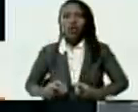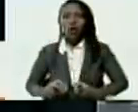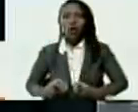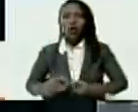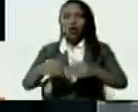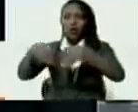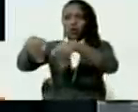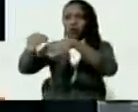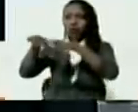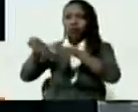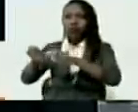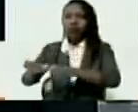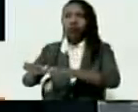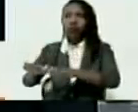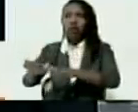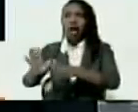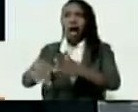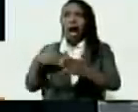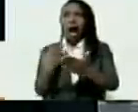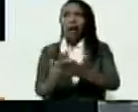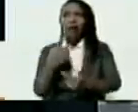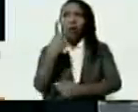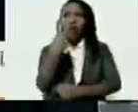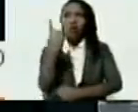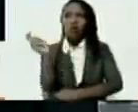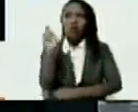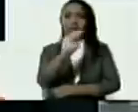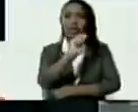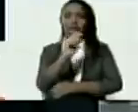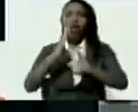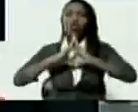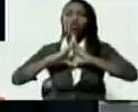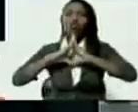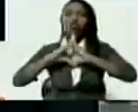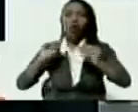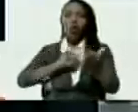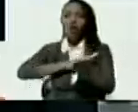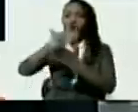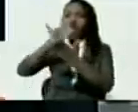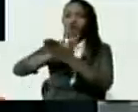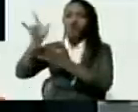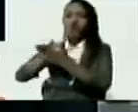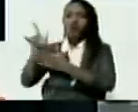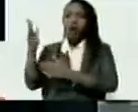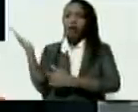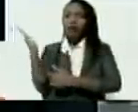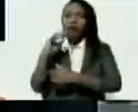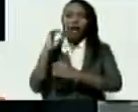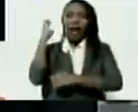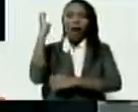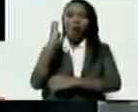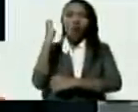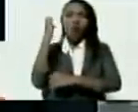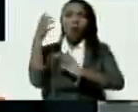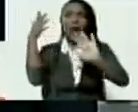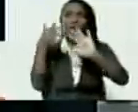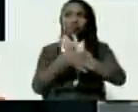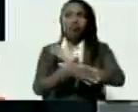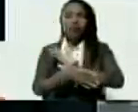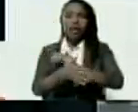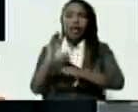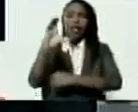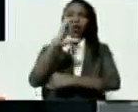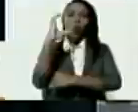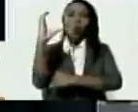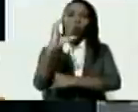suspender hasta por un mes todos los vuelos provenientes de Europa y de